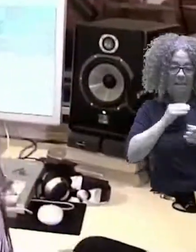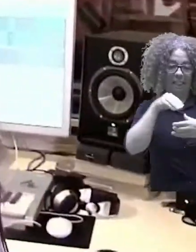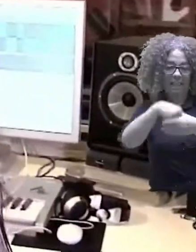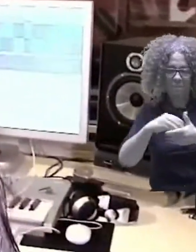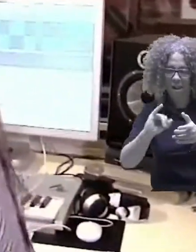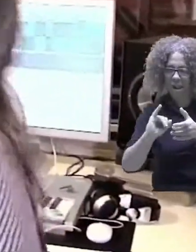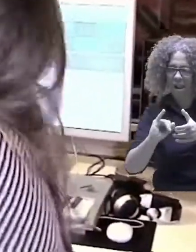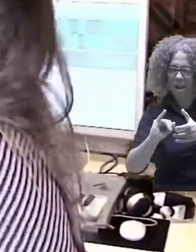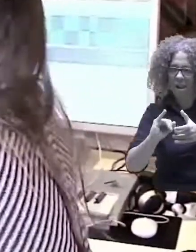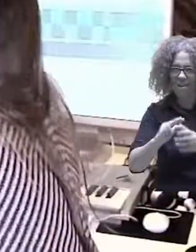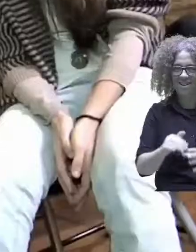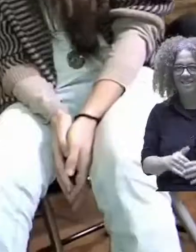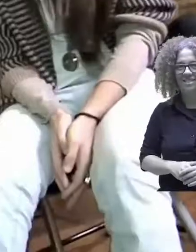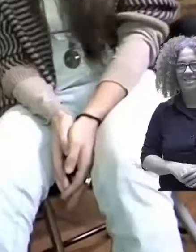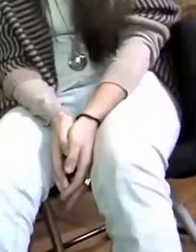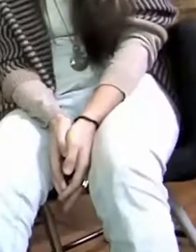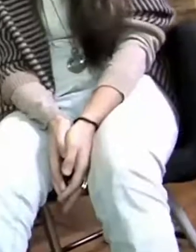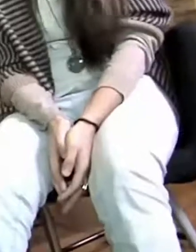grande.